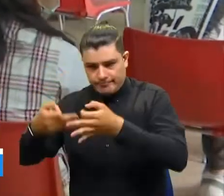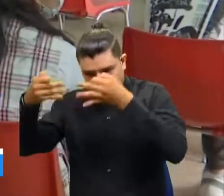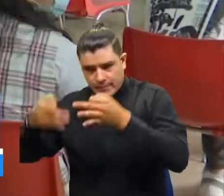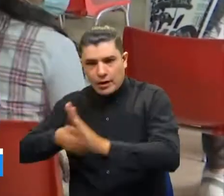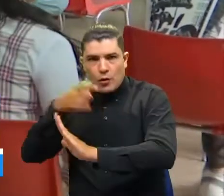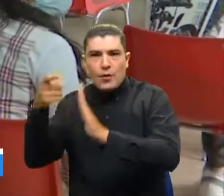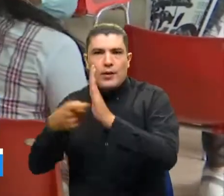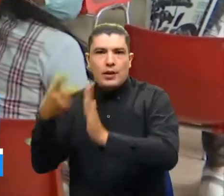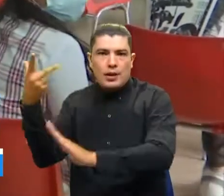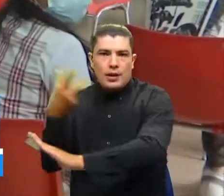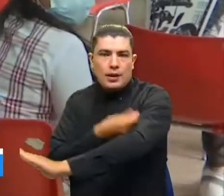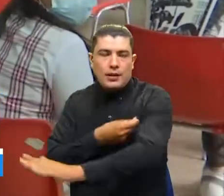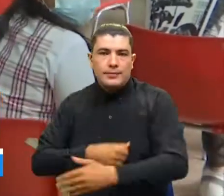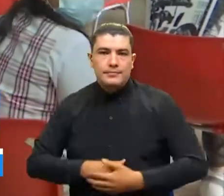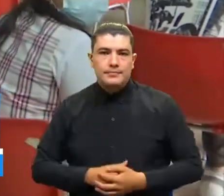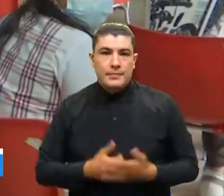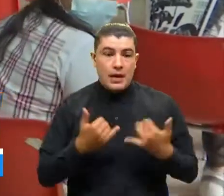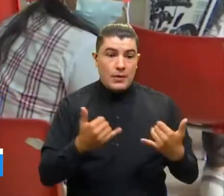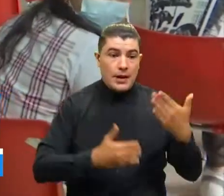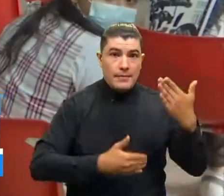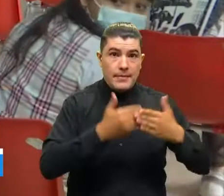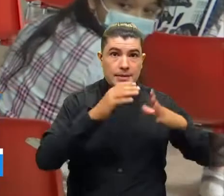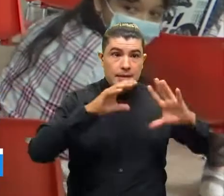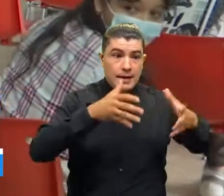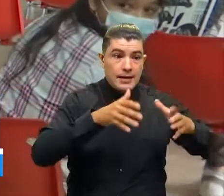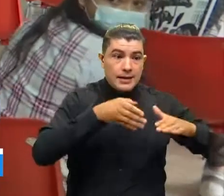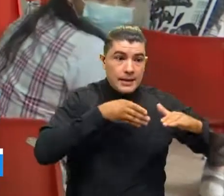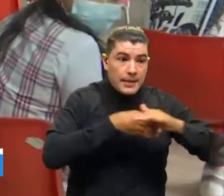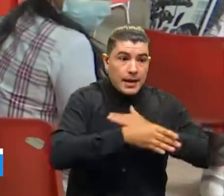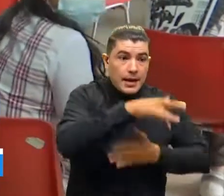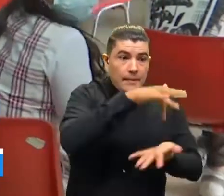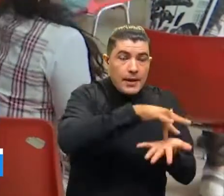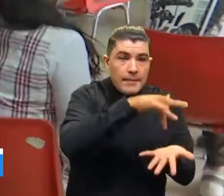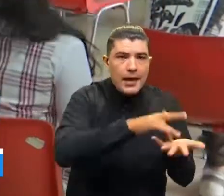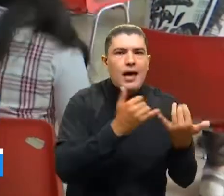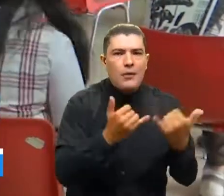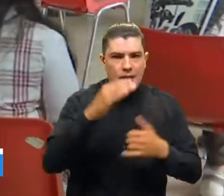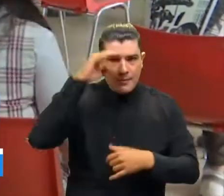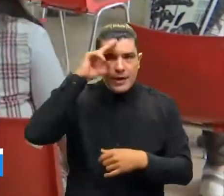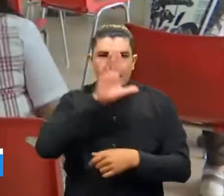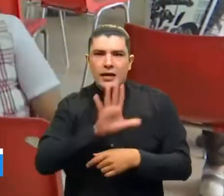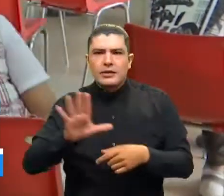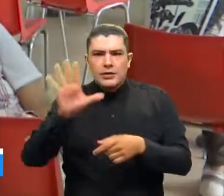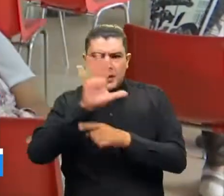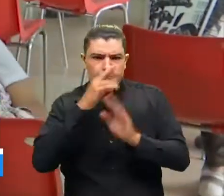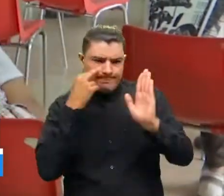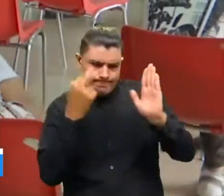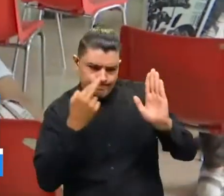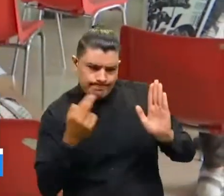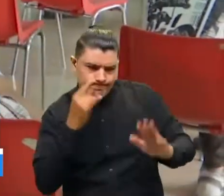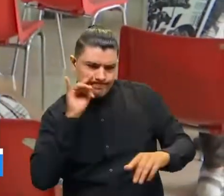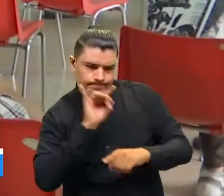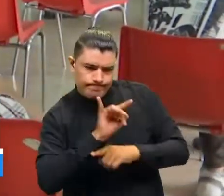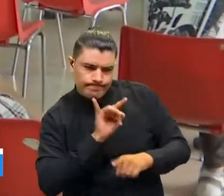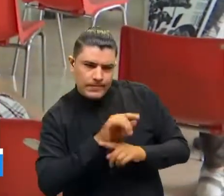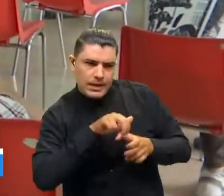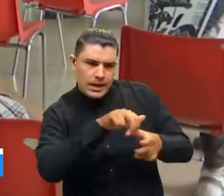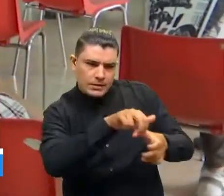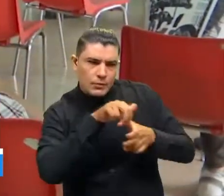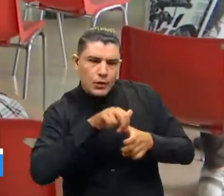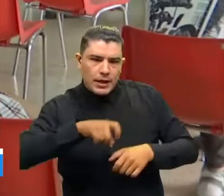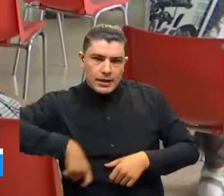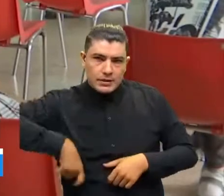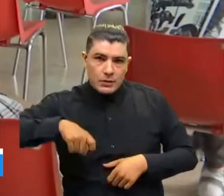también intensifica los operativos al transporte escolar hacen un llamado de atención a los padres de familia para que no usen el transporte